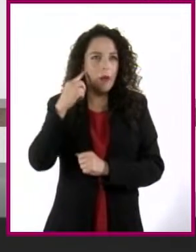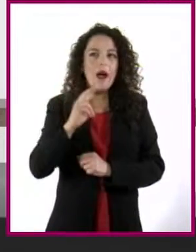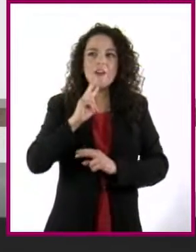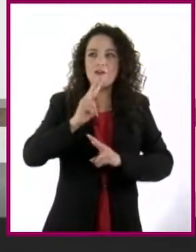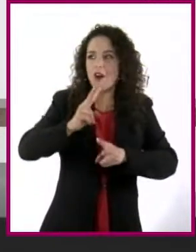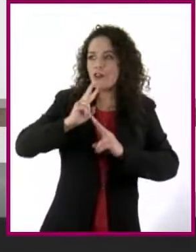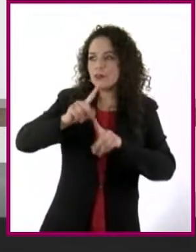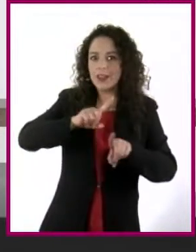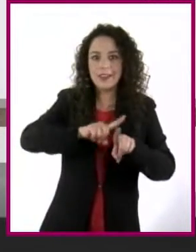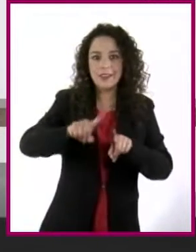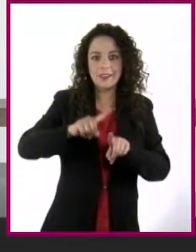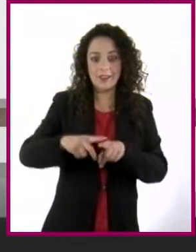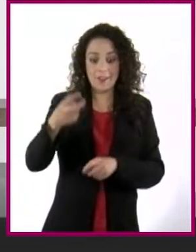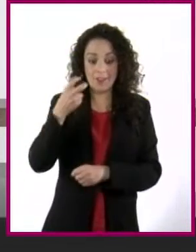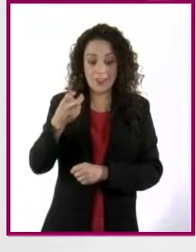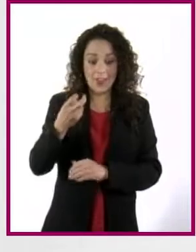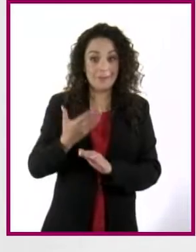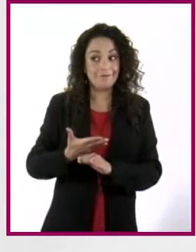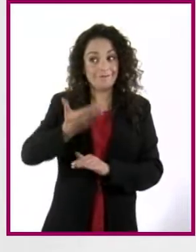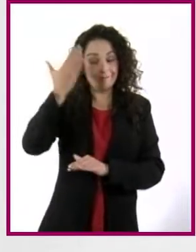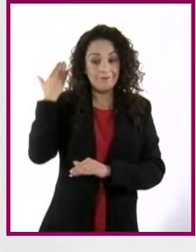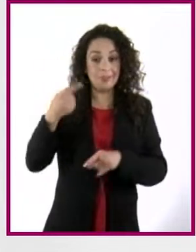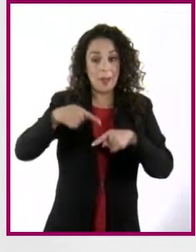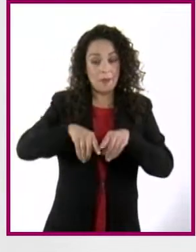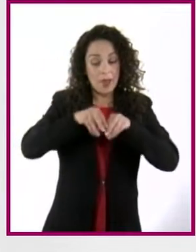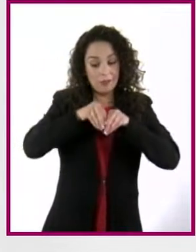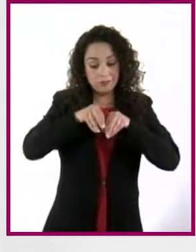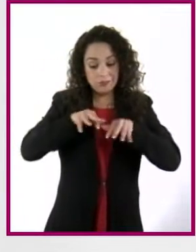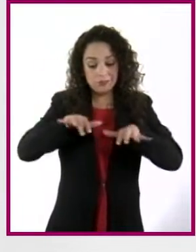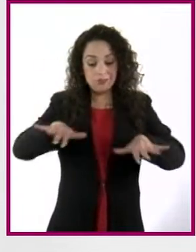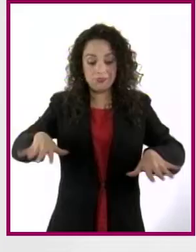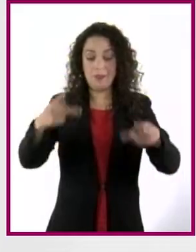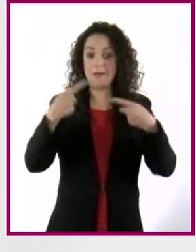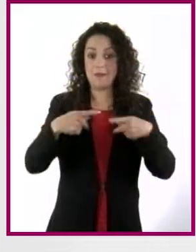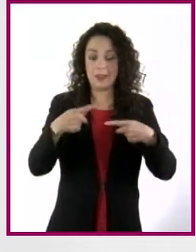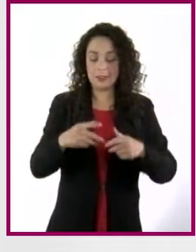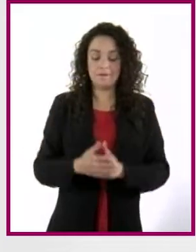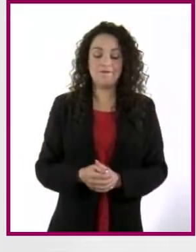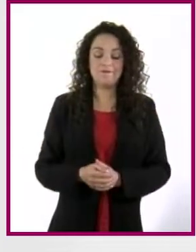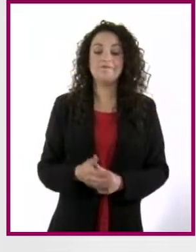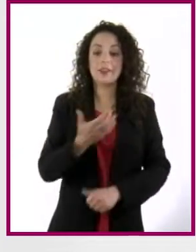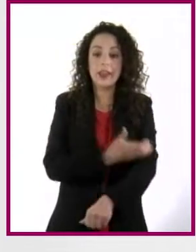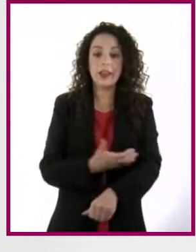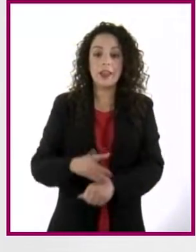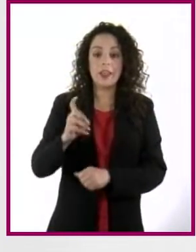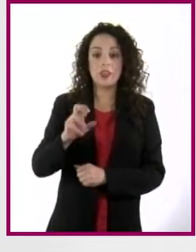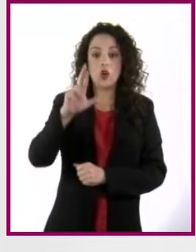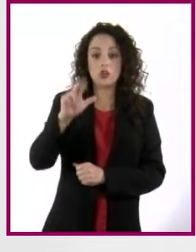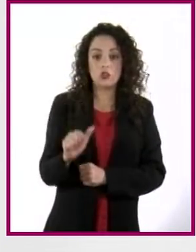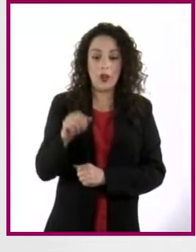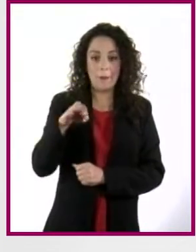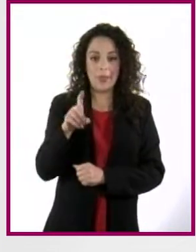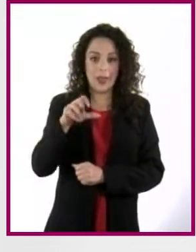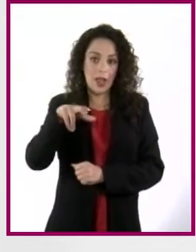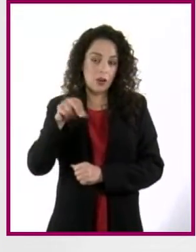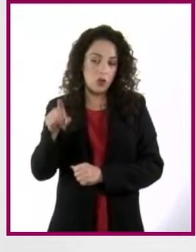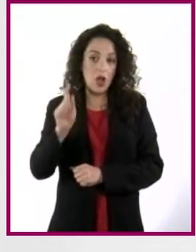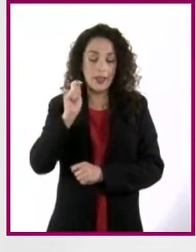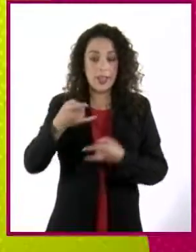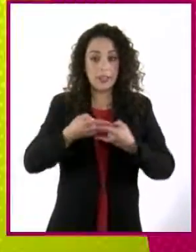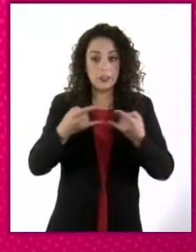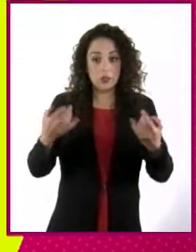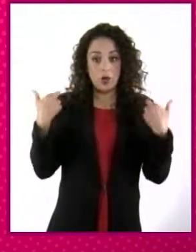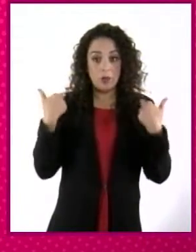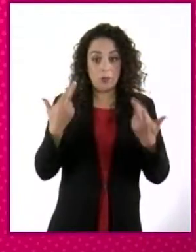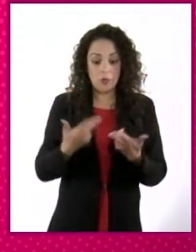daban vida a este universo en expansión. Nos acompaña la doctora Etelia Ruiz Medrano, historiadora, profesora e investigadora